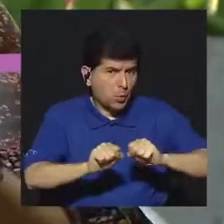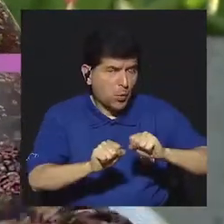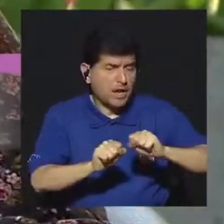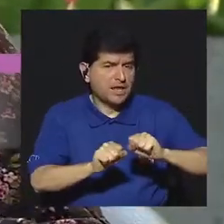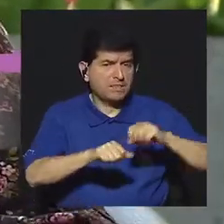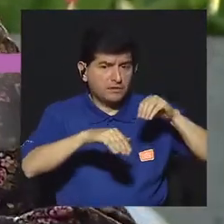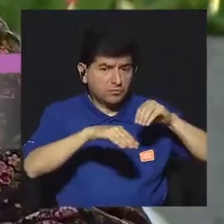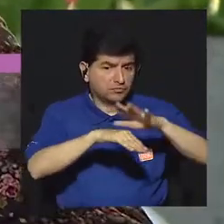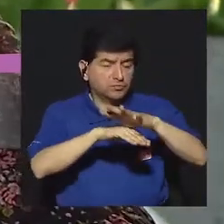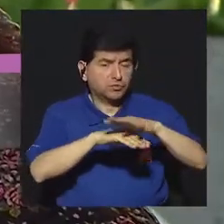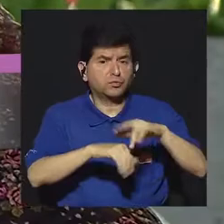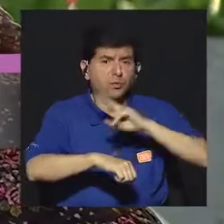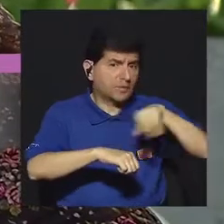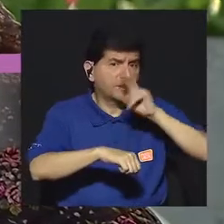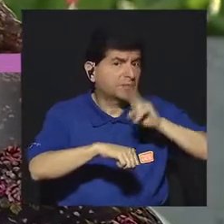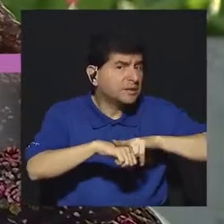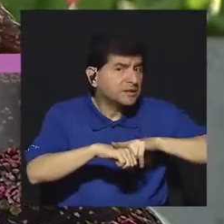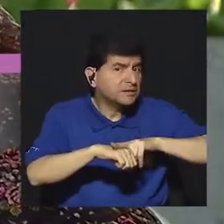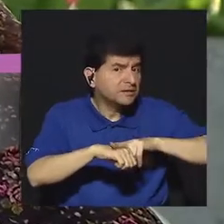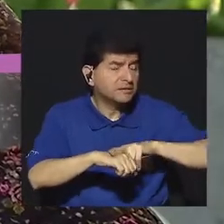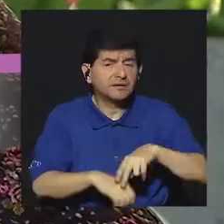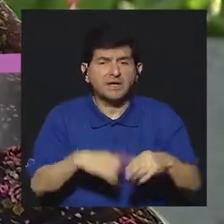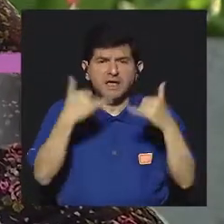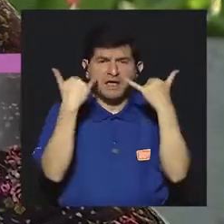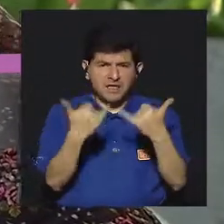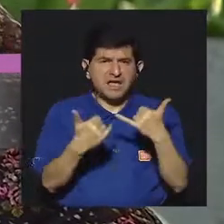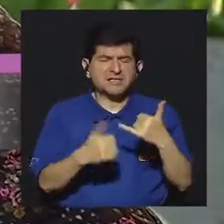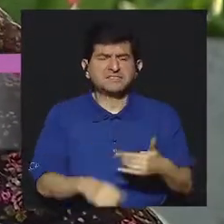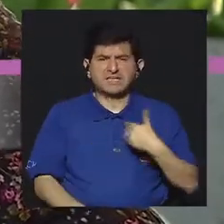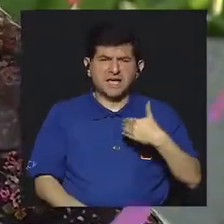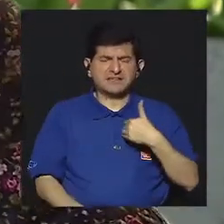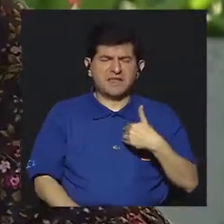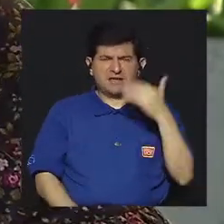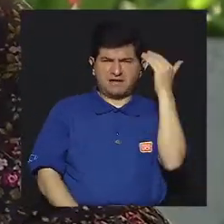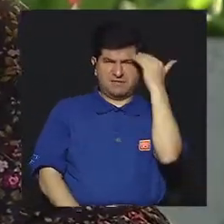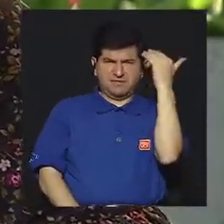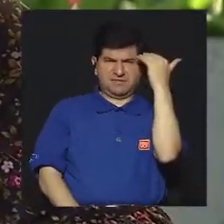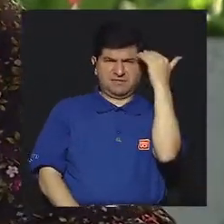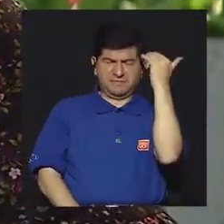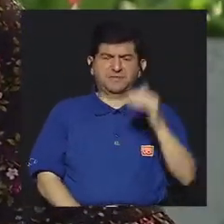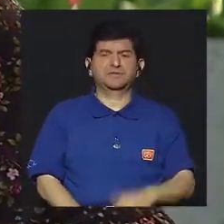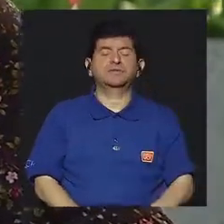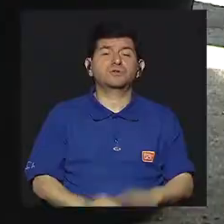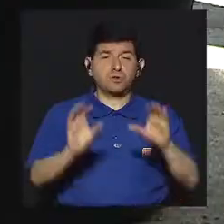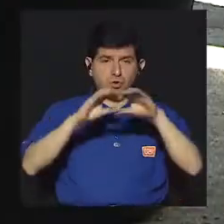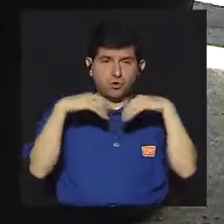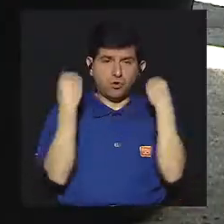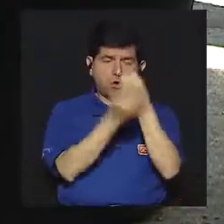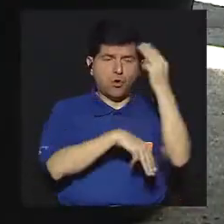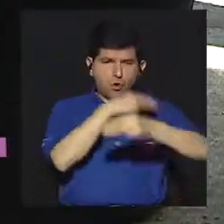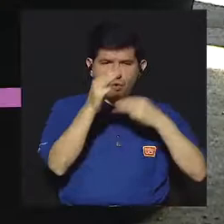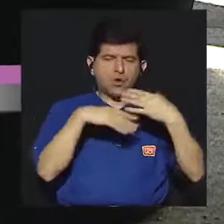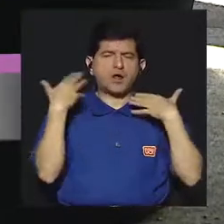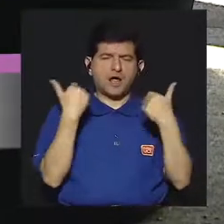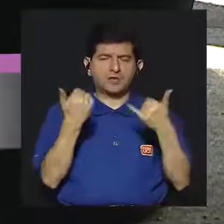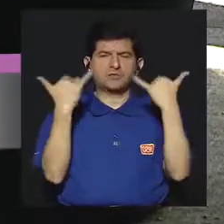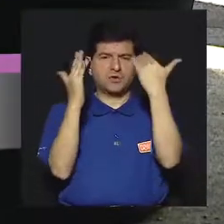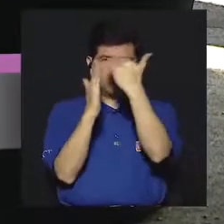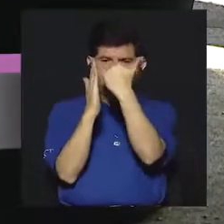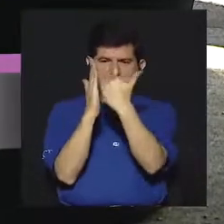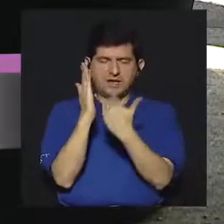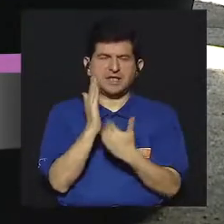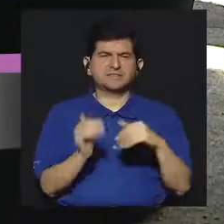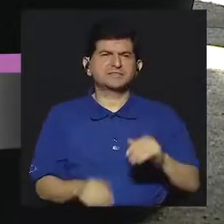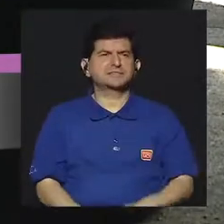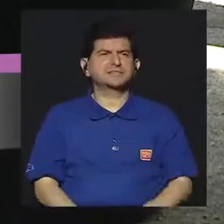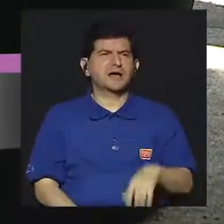podrían provocar esto con mayor frecuencia? Okay. Como que ya estén fichados de que estos son... Sí, la Organización Mundial de la Salud ya tiene una lista de más